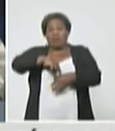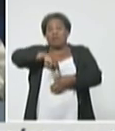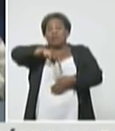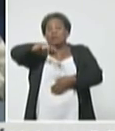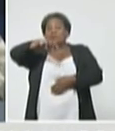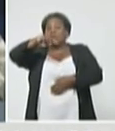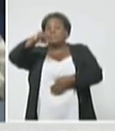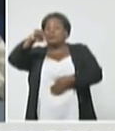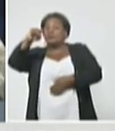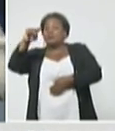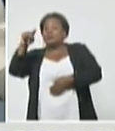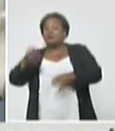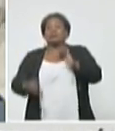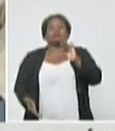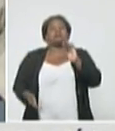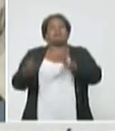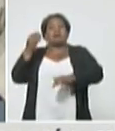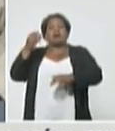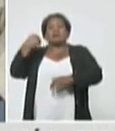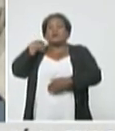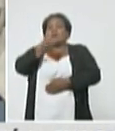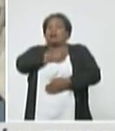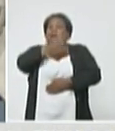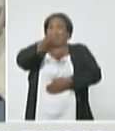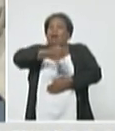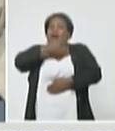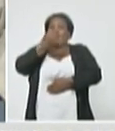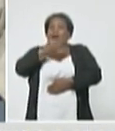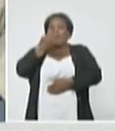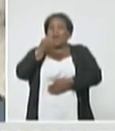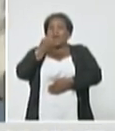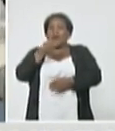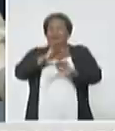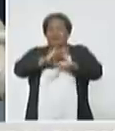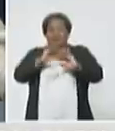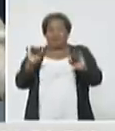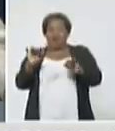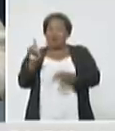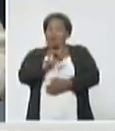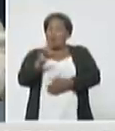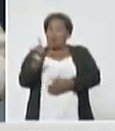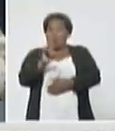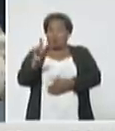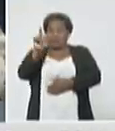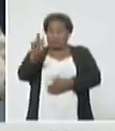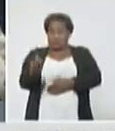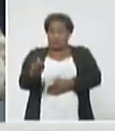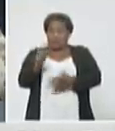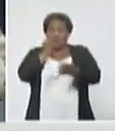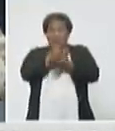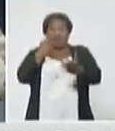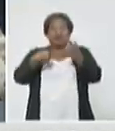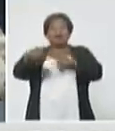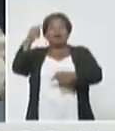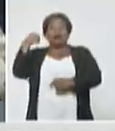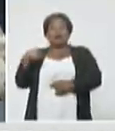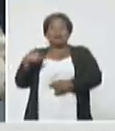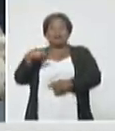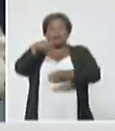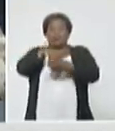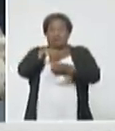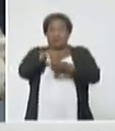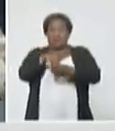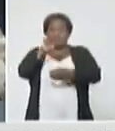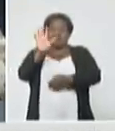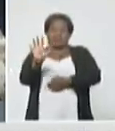incrementando. Era el comentario que quería hacer. Bien, los 11 casos diagnosticados ayer pertenecen 5 a la